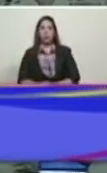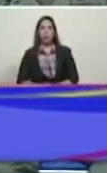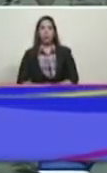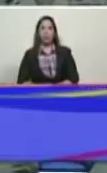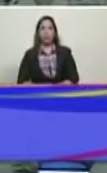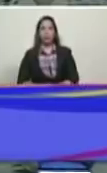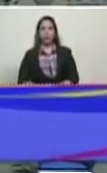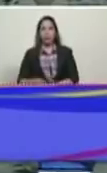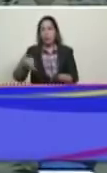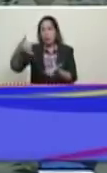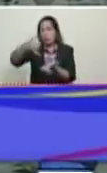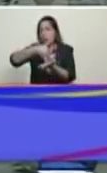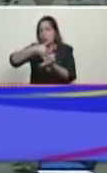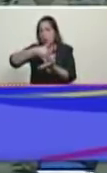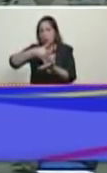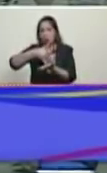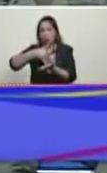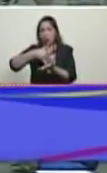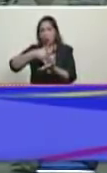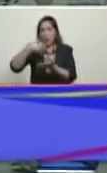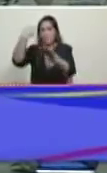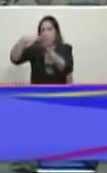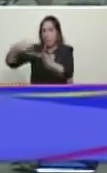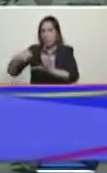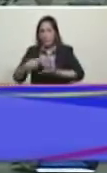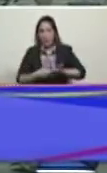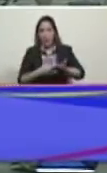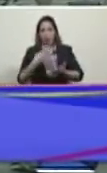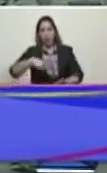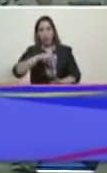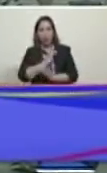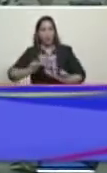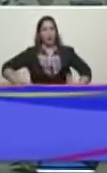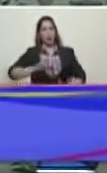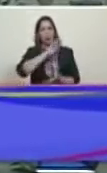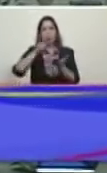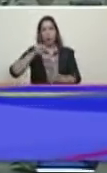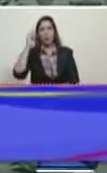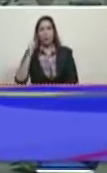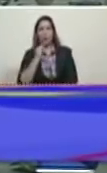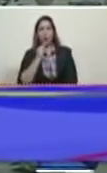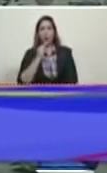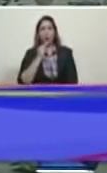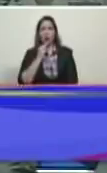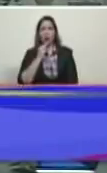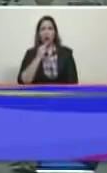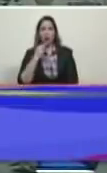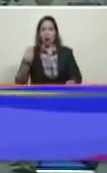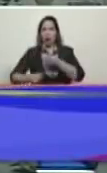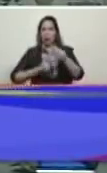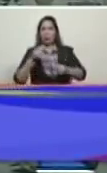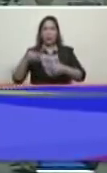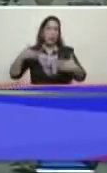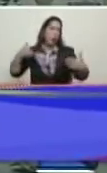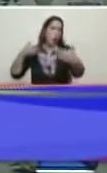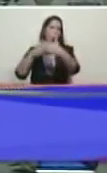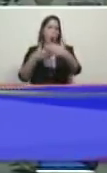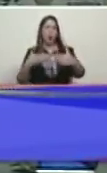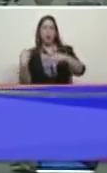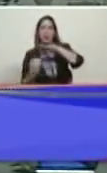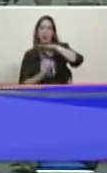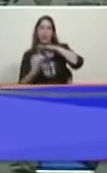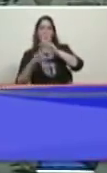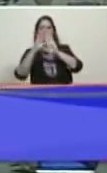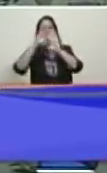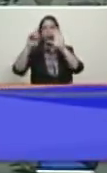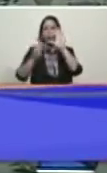debilitar a nuestra Fuerza Armada Nacional Bolivariana y ponerla contra la Constitución y contra